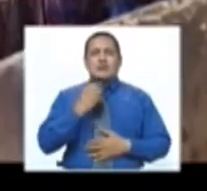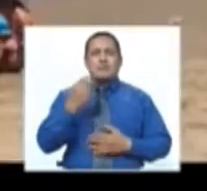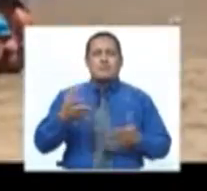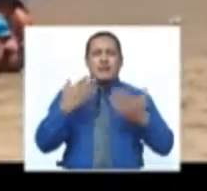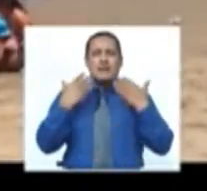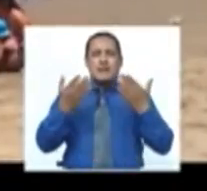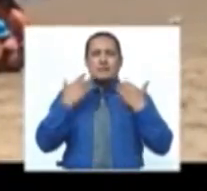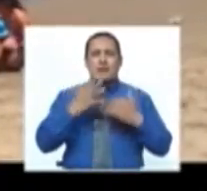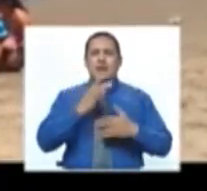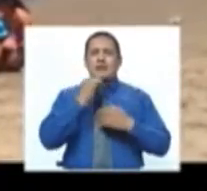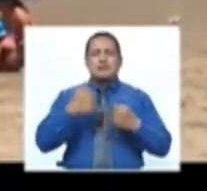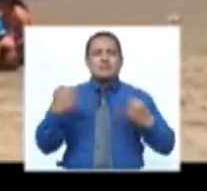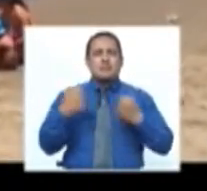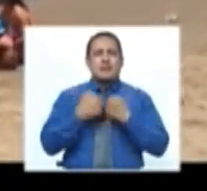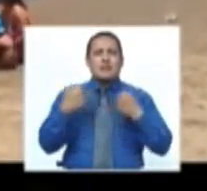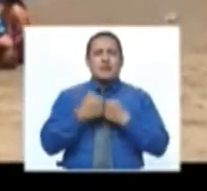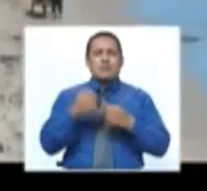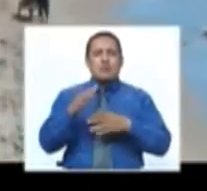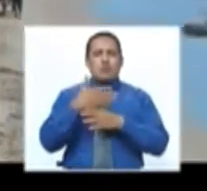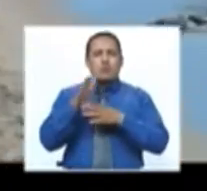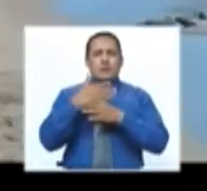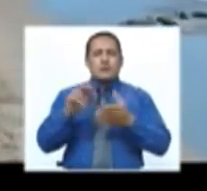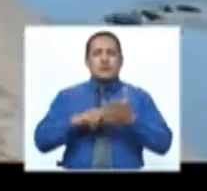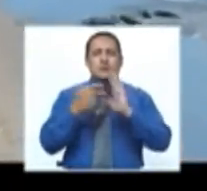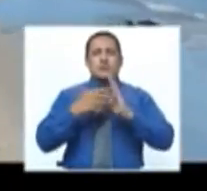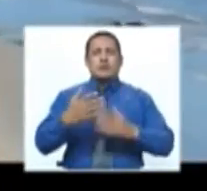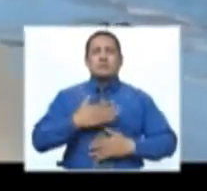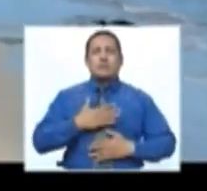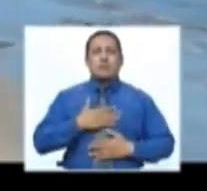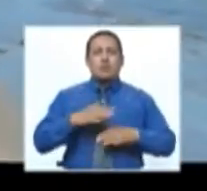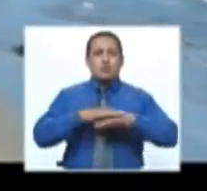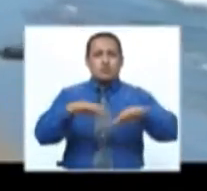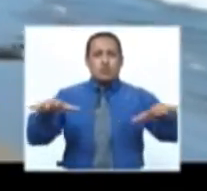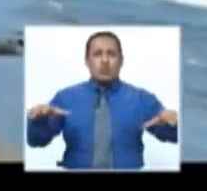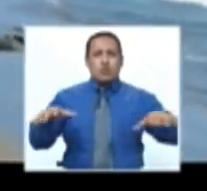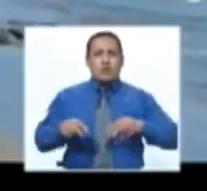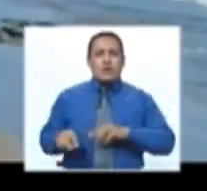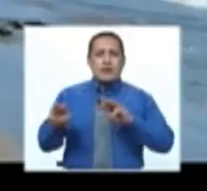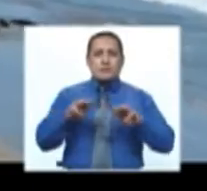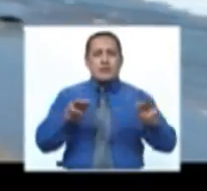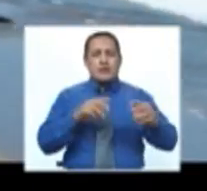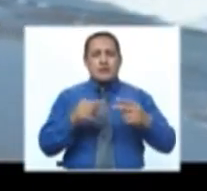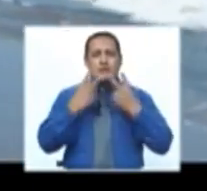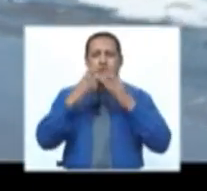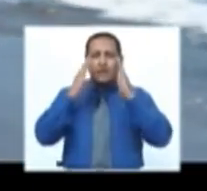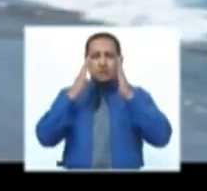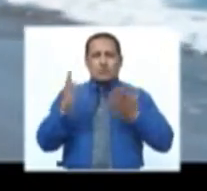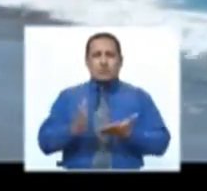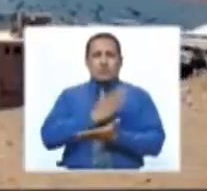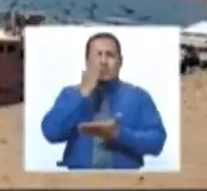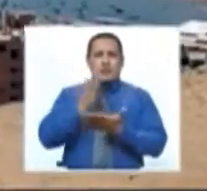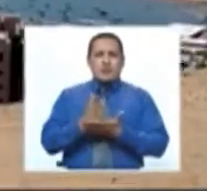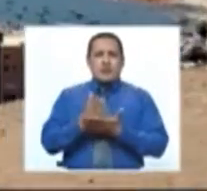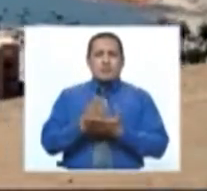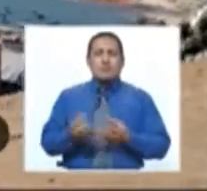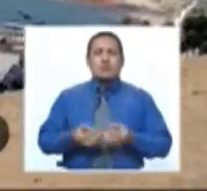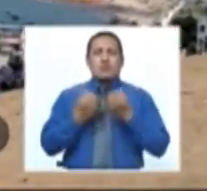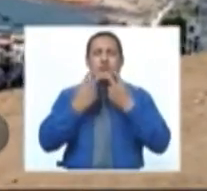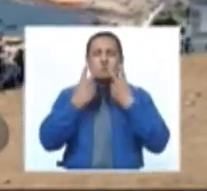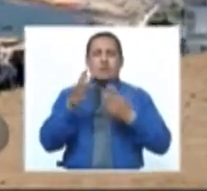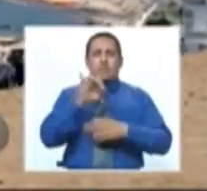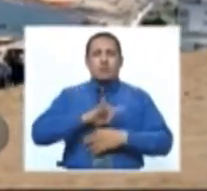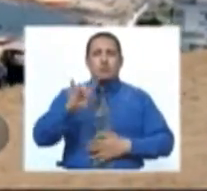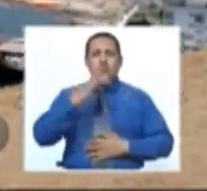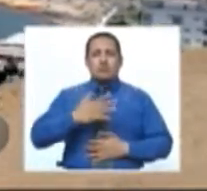a verano las disputas por compartir lo que es de todos vuelven a concitar la atención y la polémica, pues el